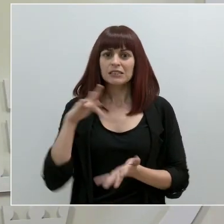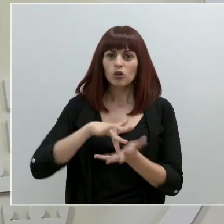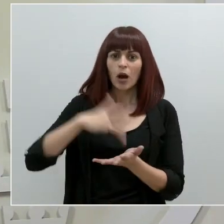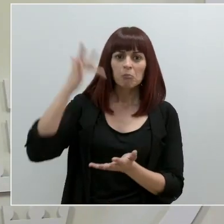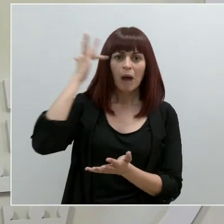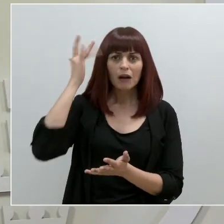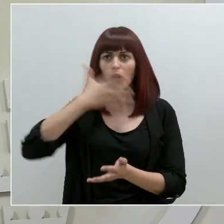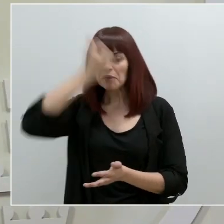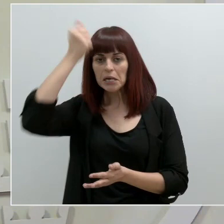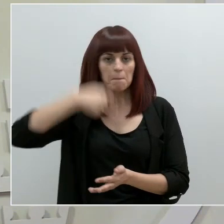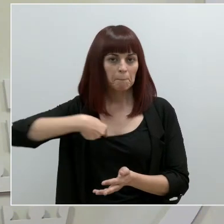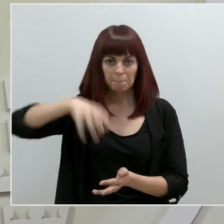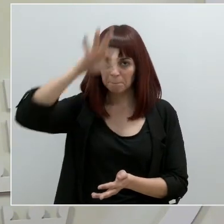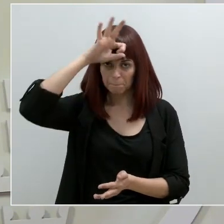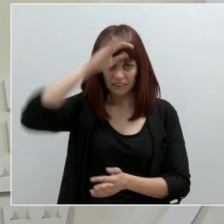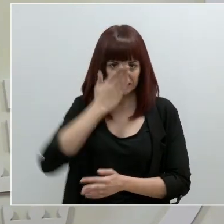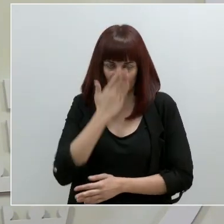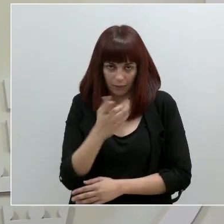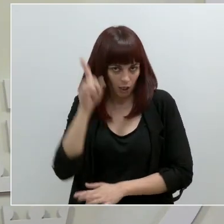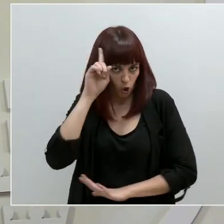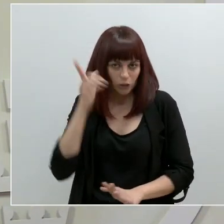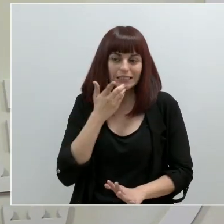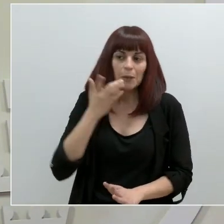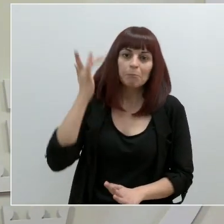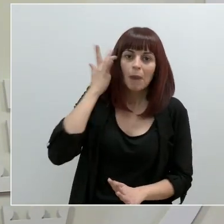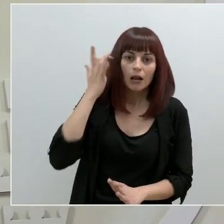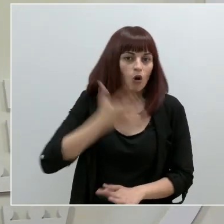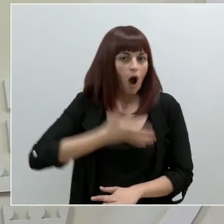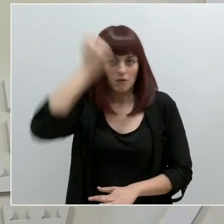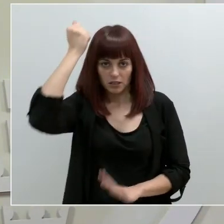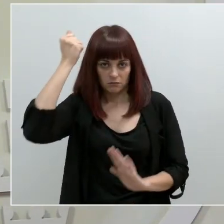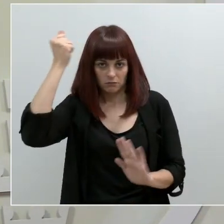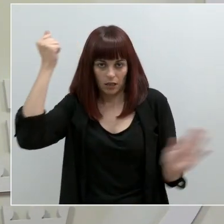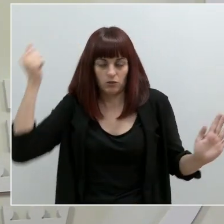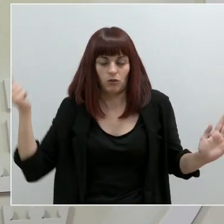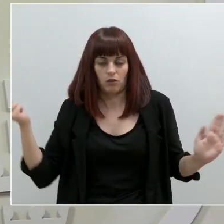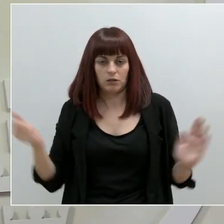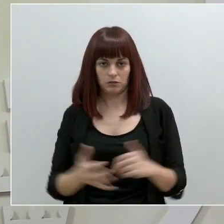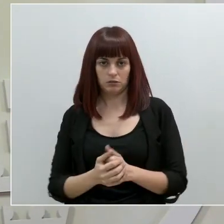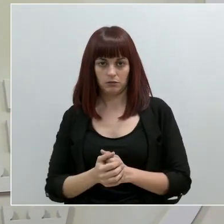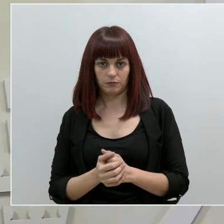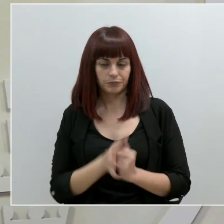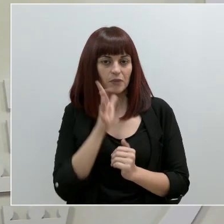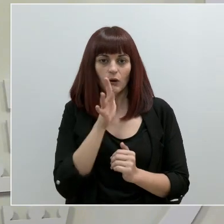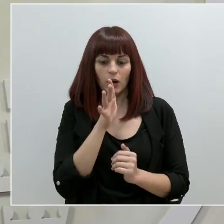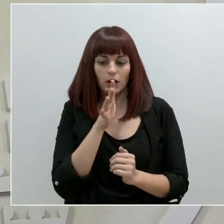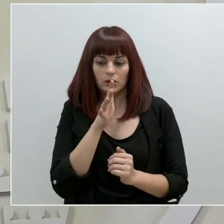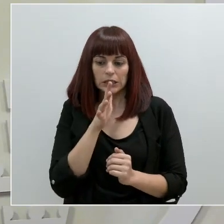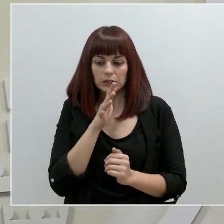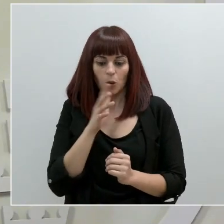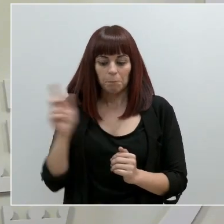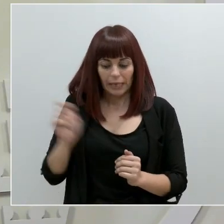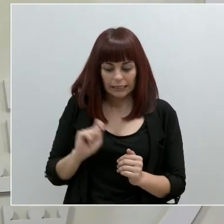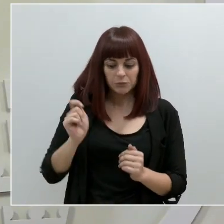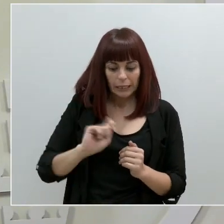o en abril, ahora mismo no lo sé, sinceramente. No sé si cae en marzo o en abril. Con lo cual, estamos en un escenario todavía de